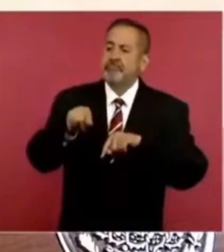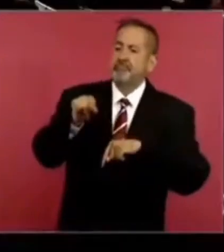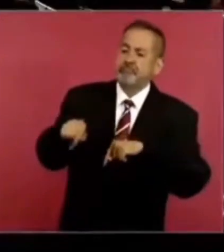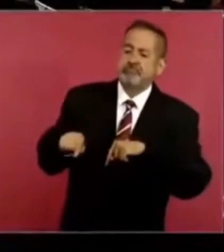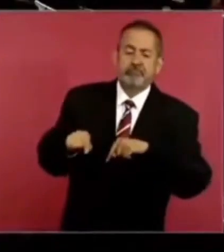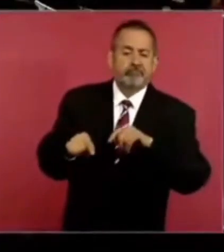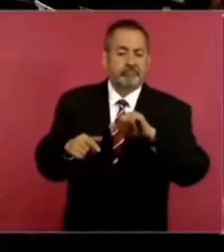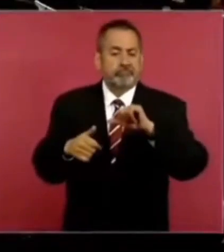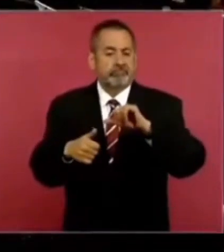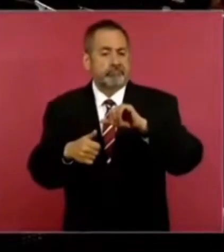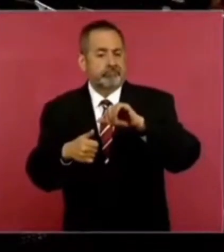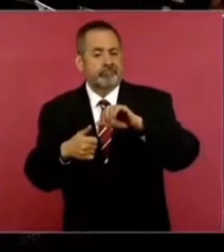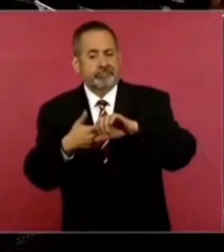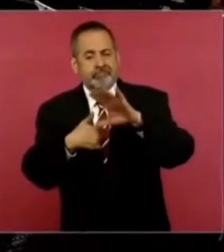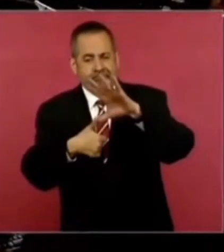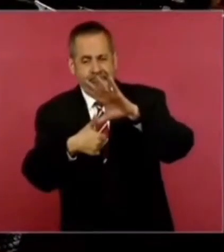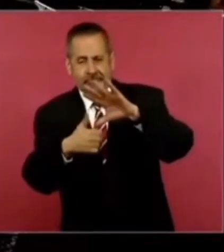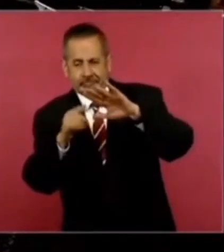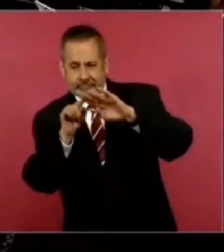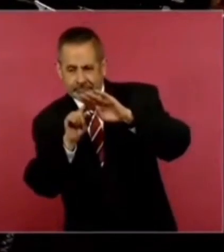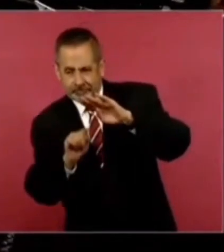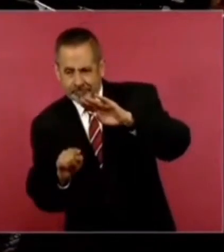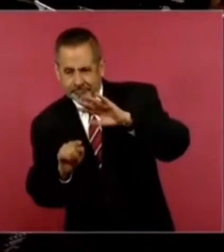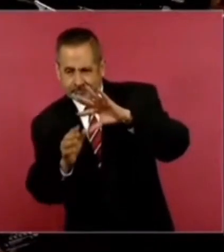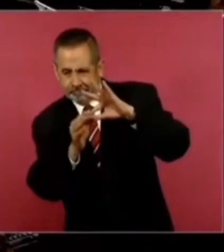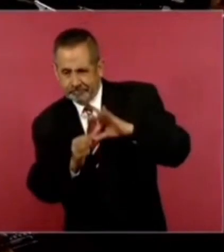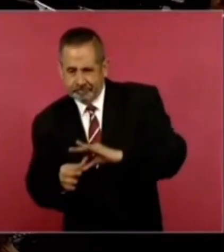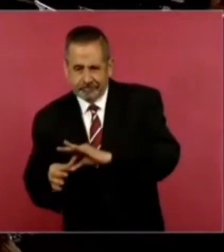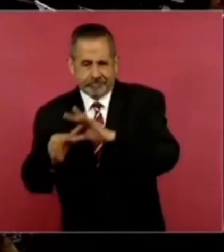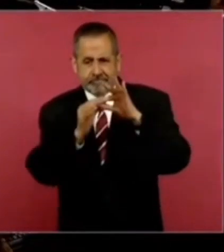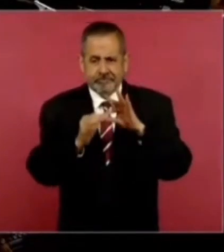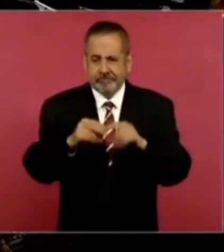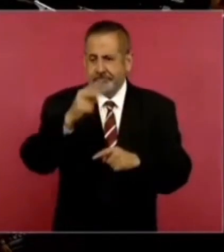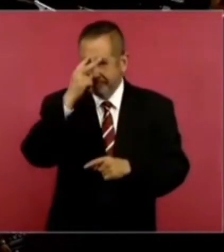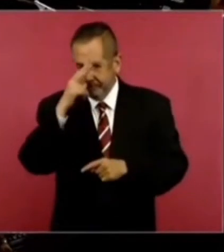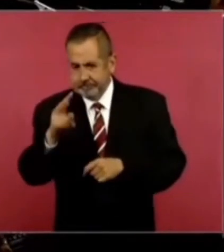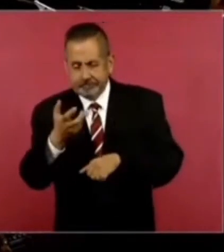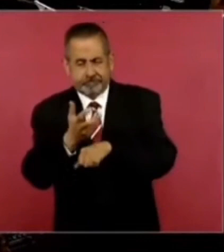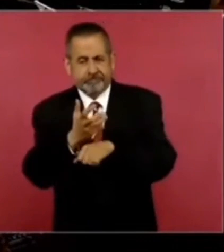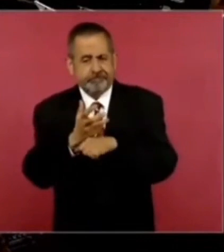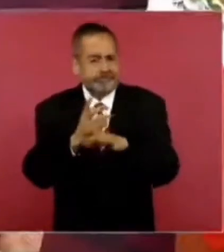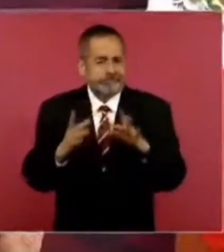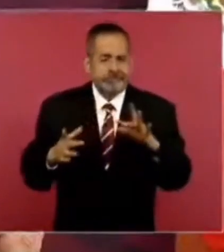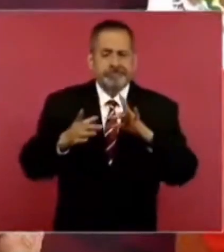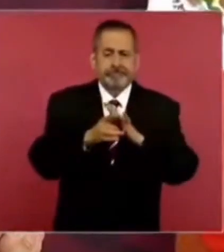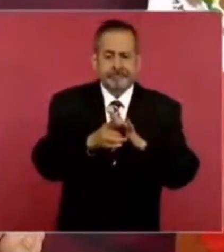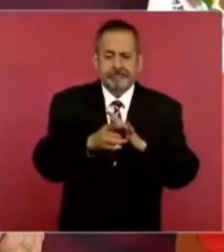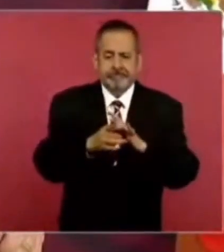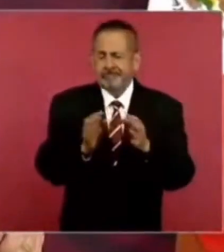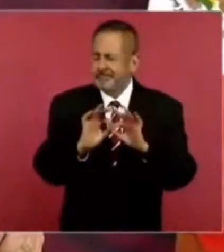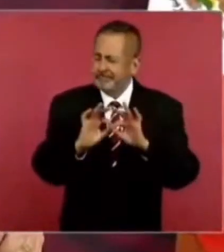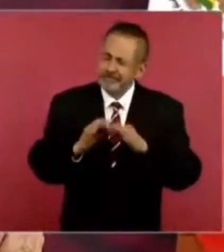unidad entre el pueblo de México y el pueblo estadounidense.